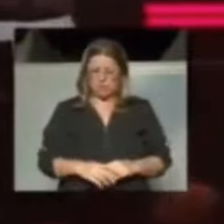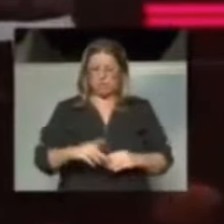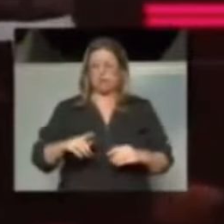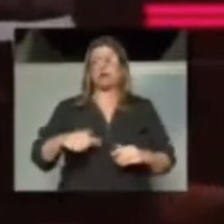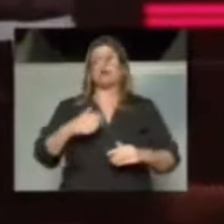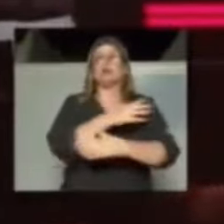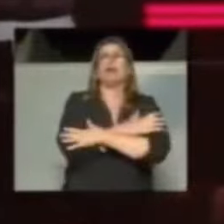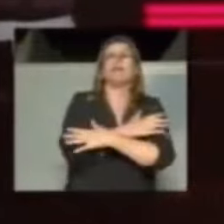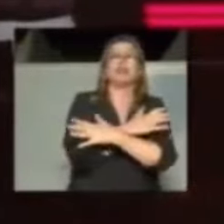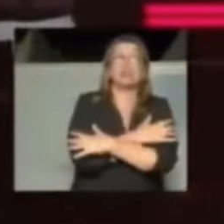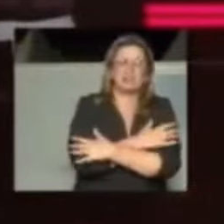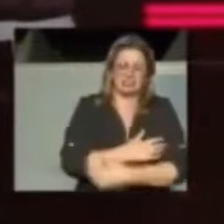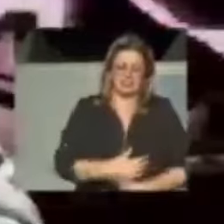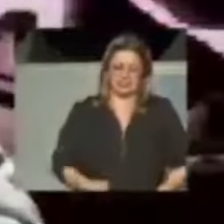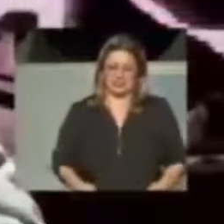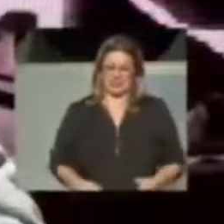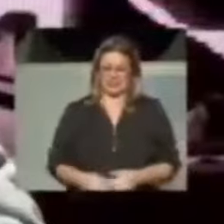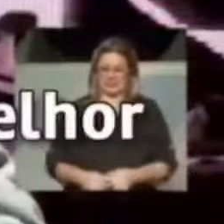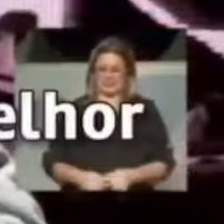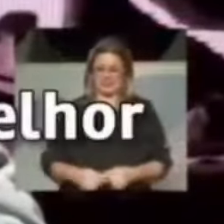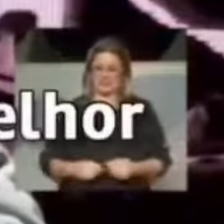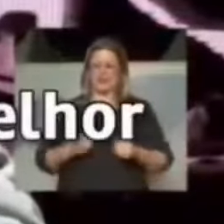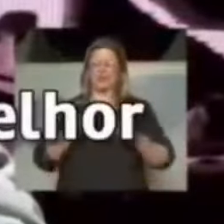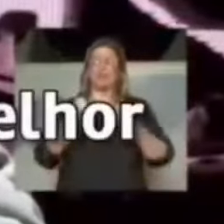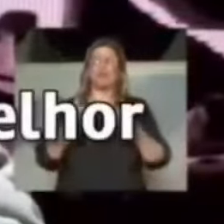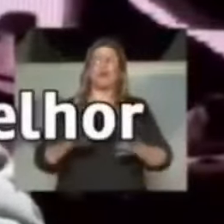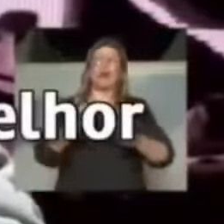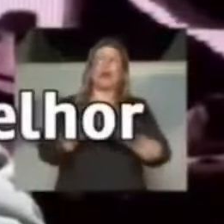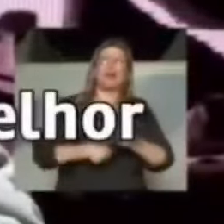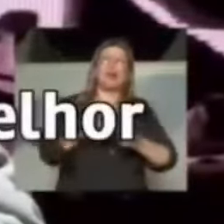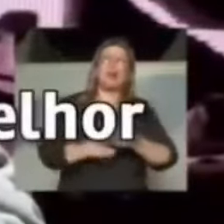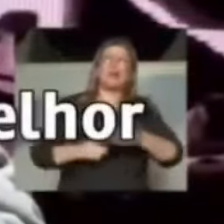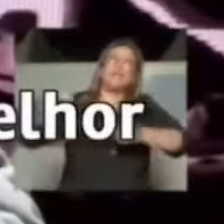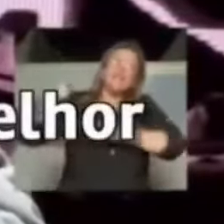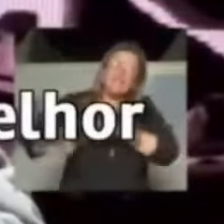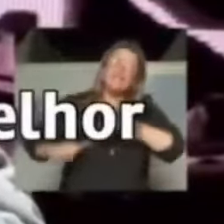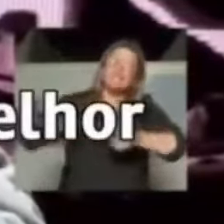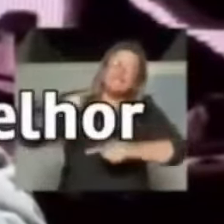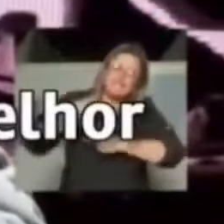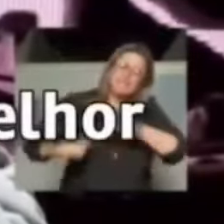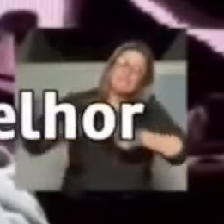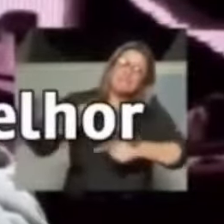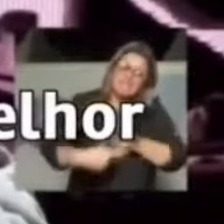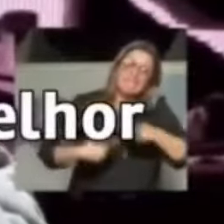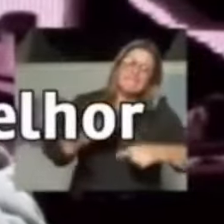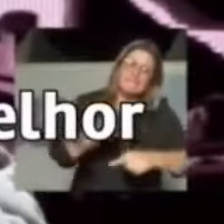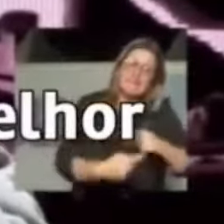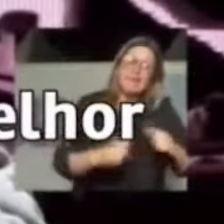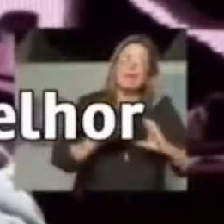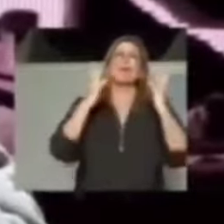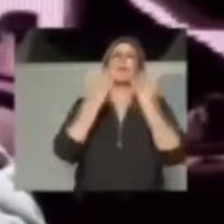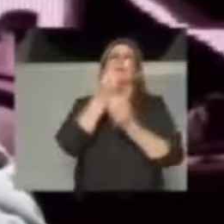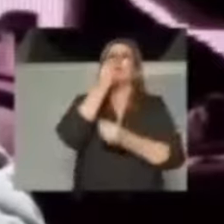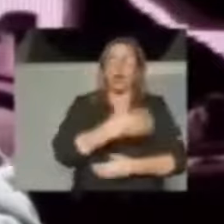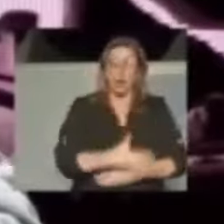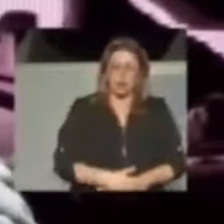Miles Jen laaa Un Mundo